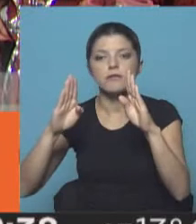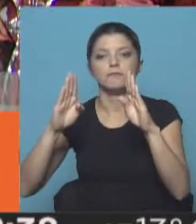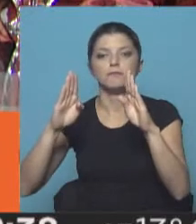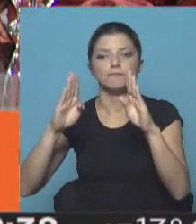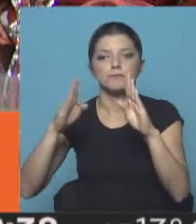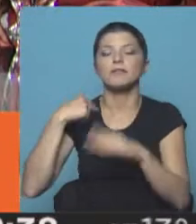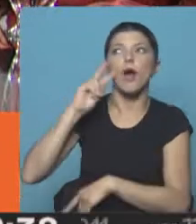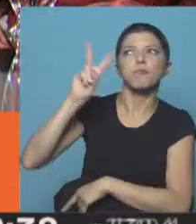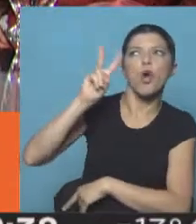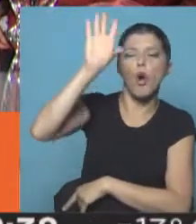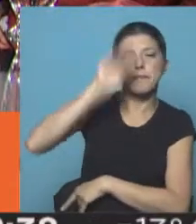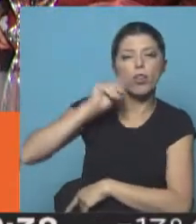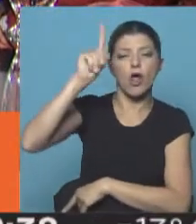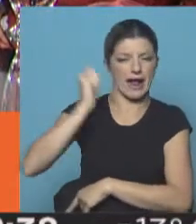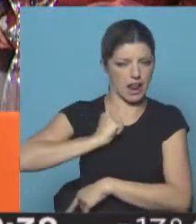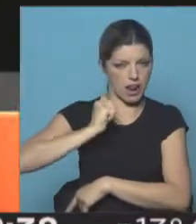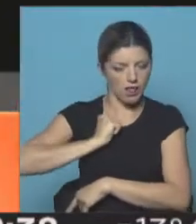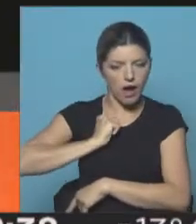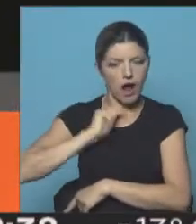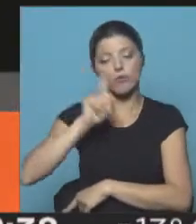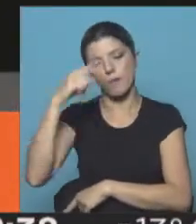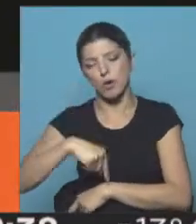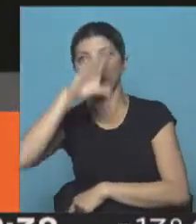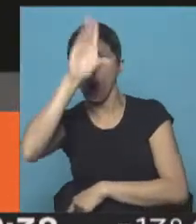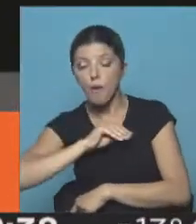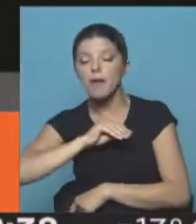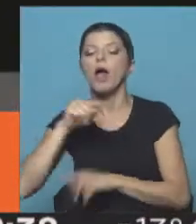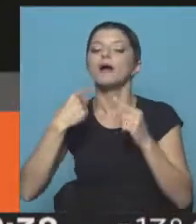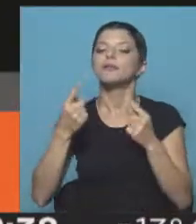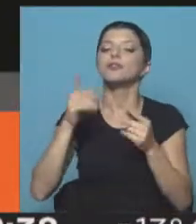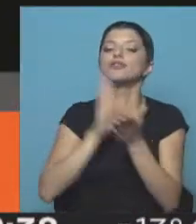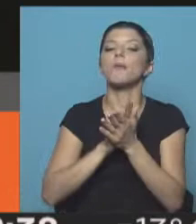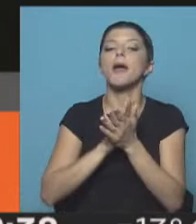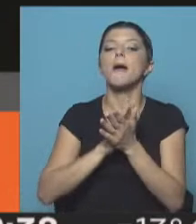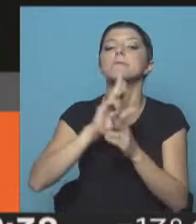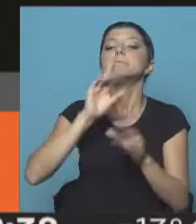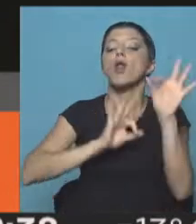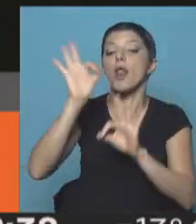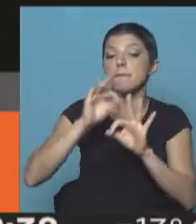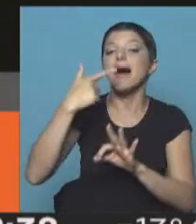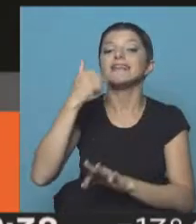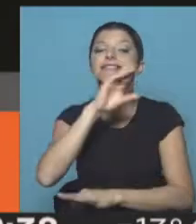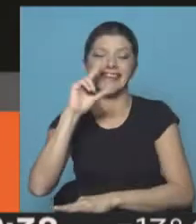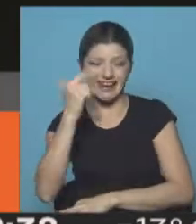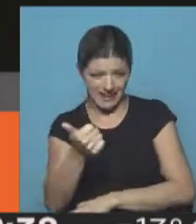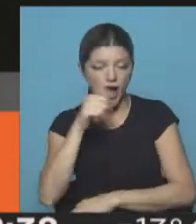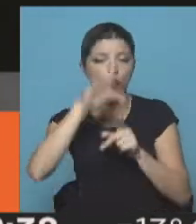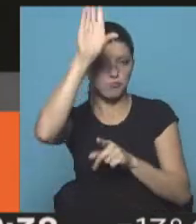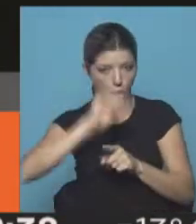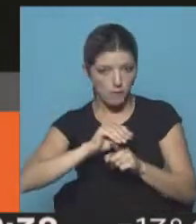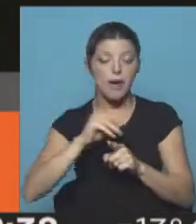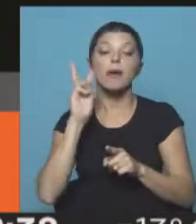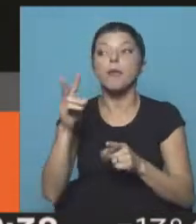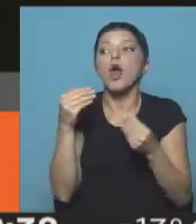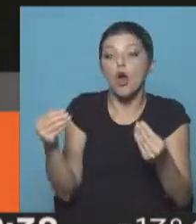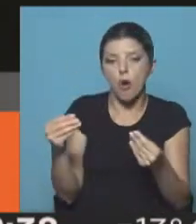modelo canadiense y bueno, se amplió el llamado programa Siria, que viene de hace unos años funcionando muy generosamente. Veremos cómo se